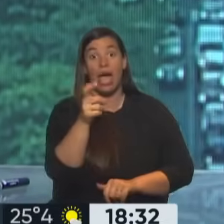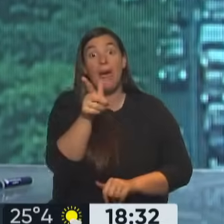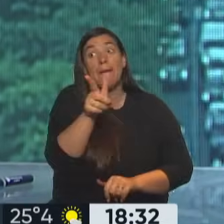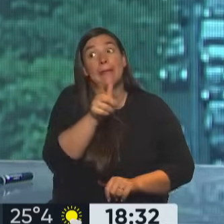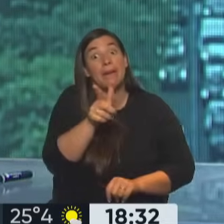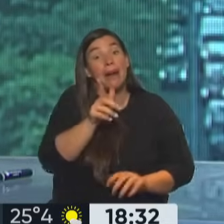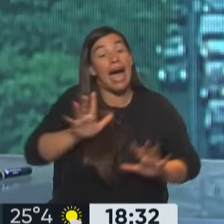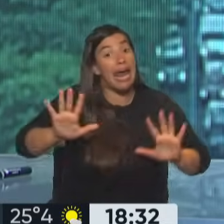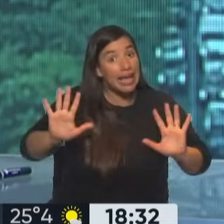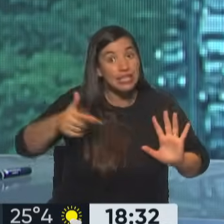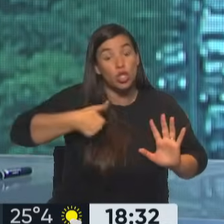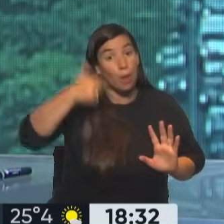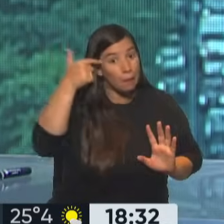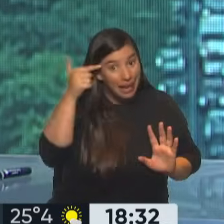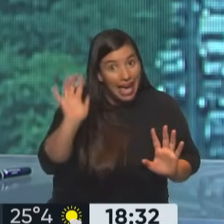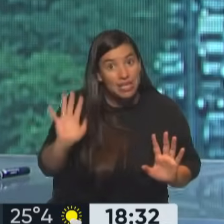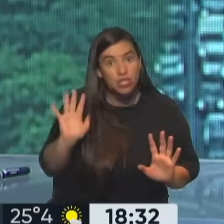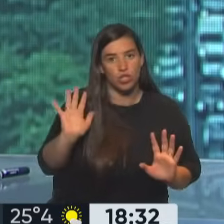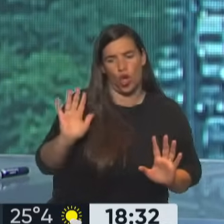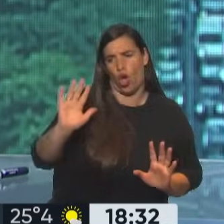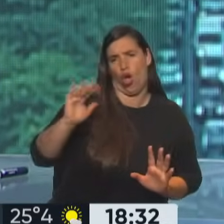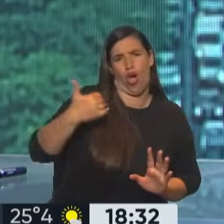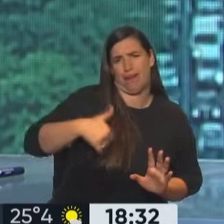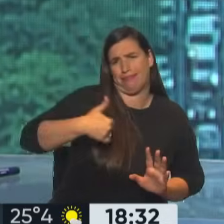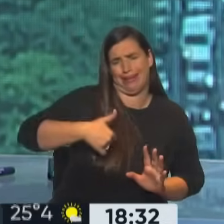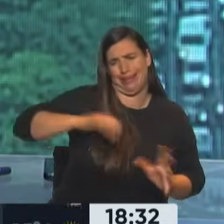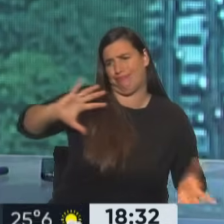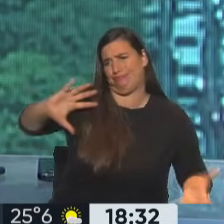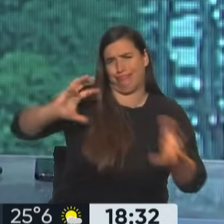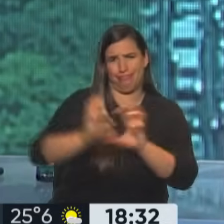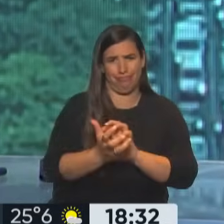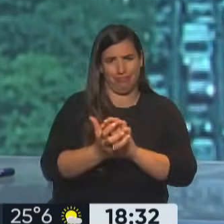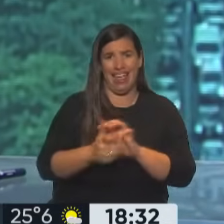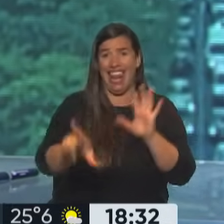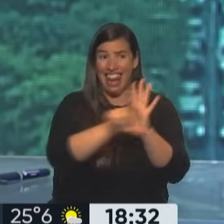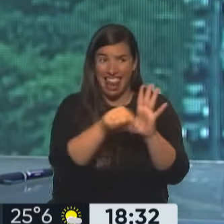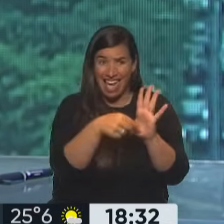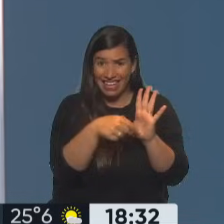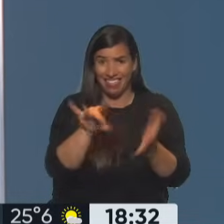país en contra. Digo, por ley esto no va a salir nunca, te imaginas. Por eso diputados, digo, los gobernadores.